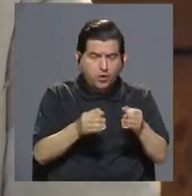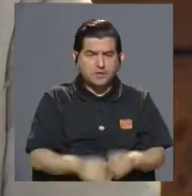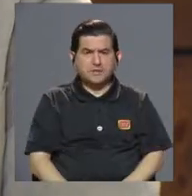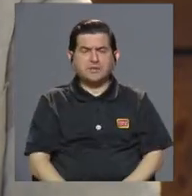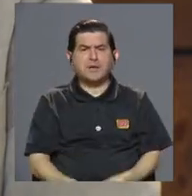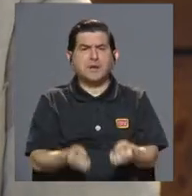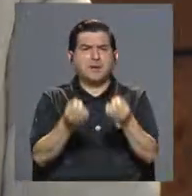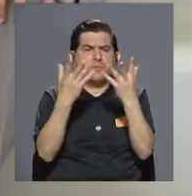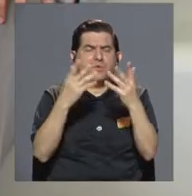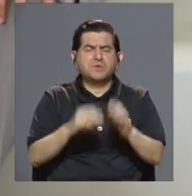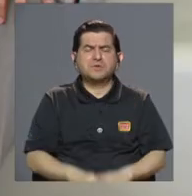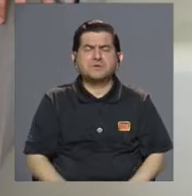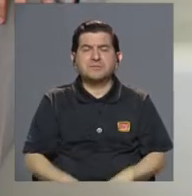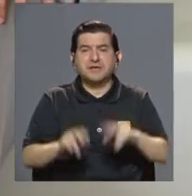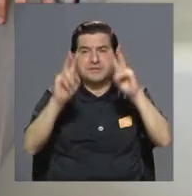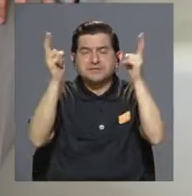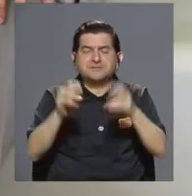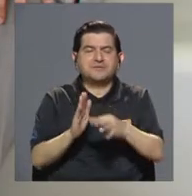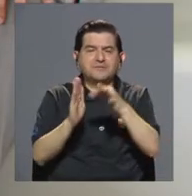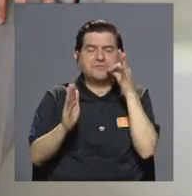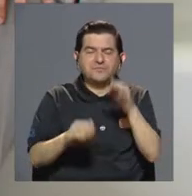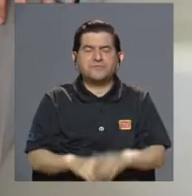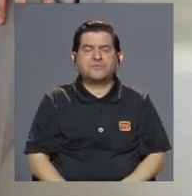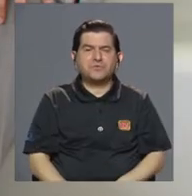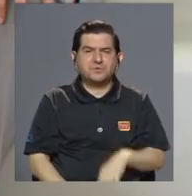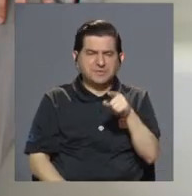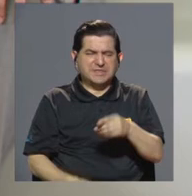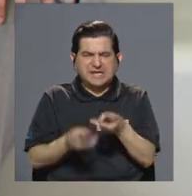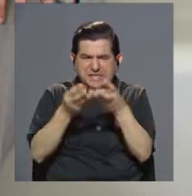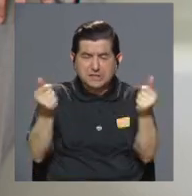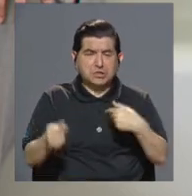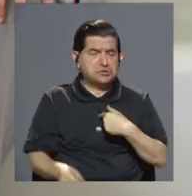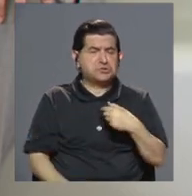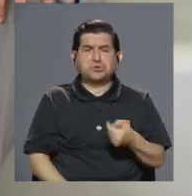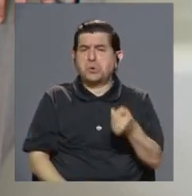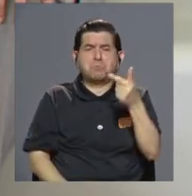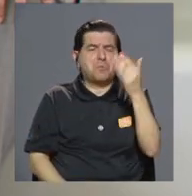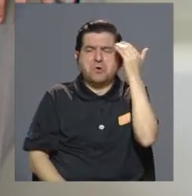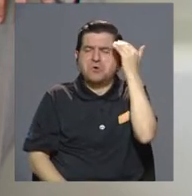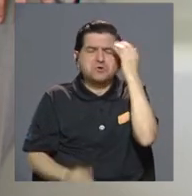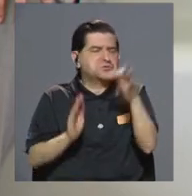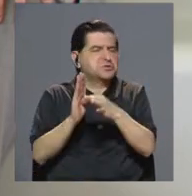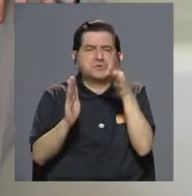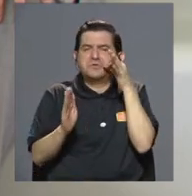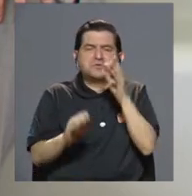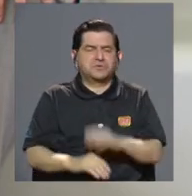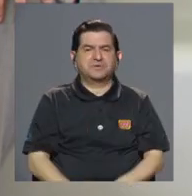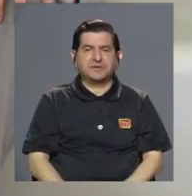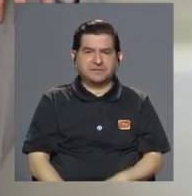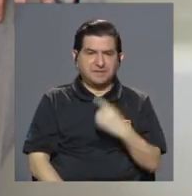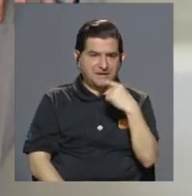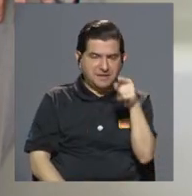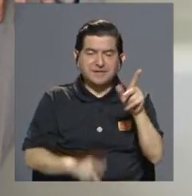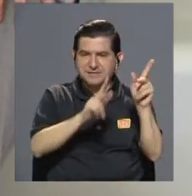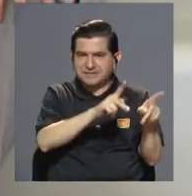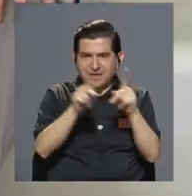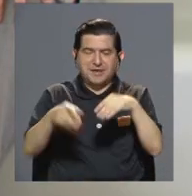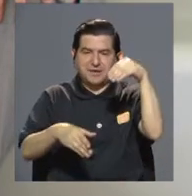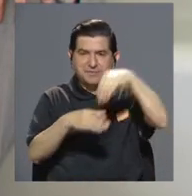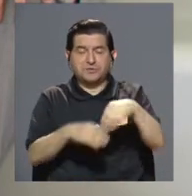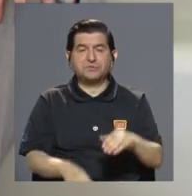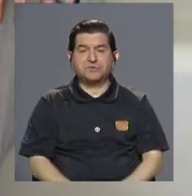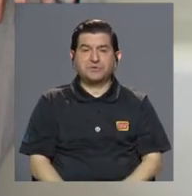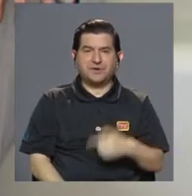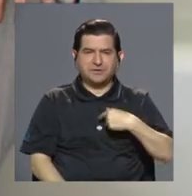de frutas podridas. Bueno, yo de frutas y verduras sé muy poco. Él se refería obviamente a las personas que están ahí. Yo estaba